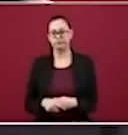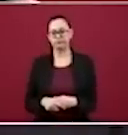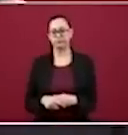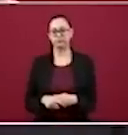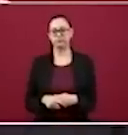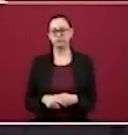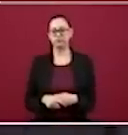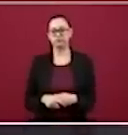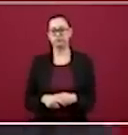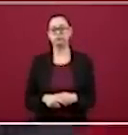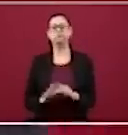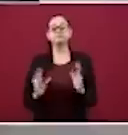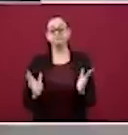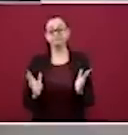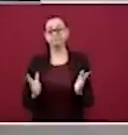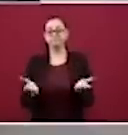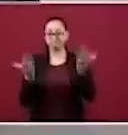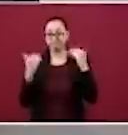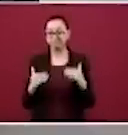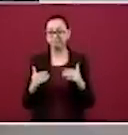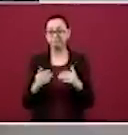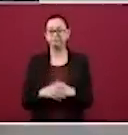Bueno, ahora sí, vámonos.